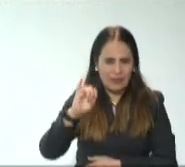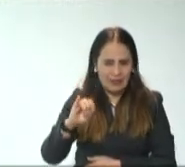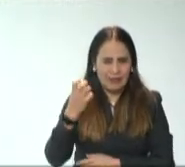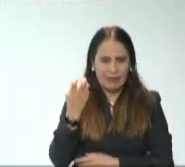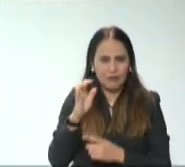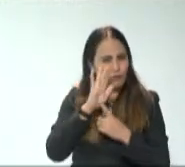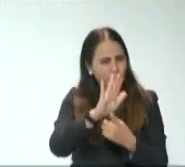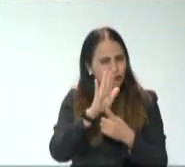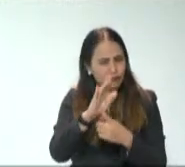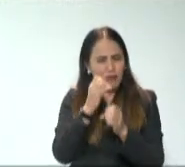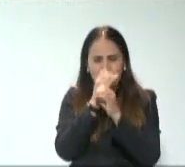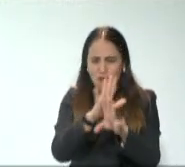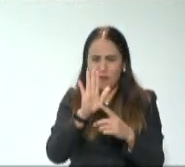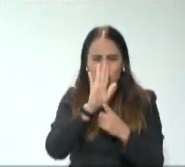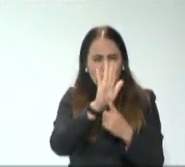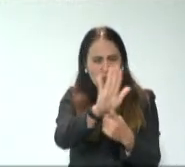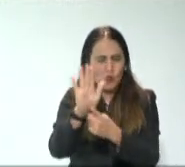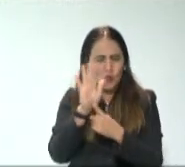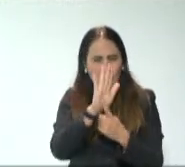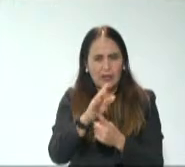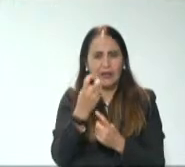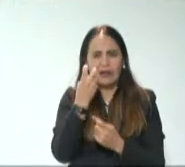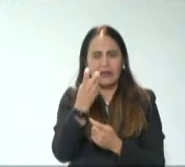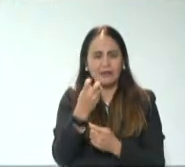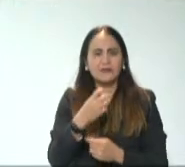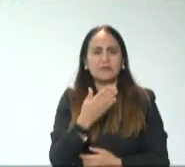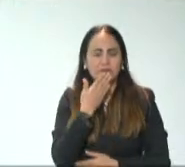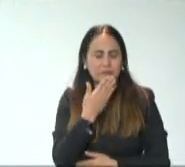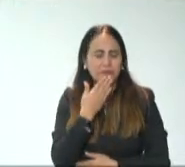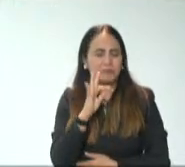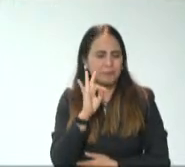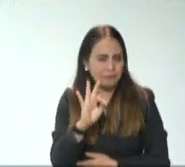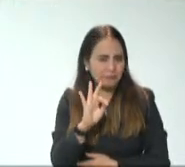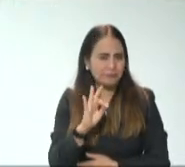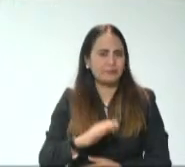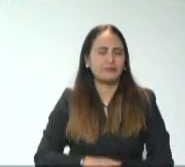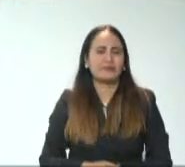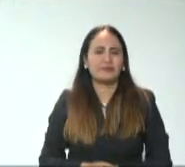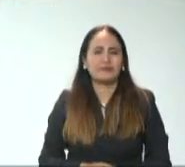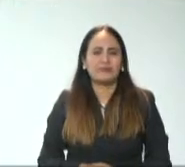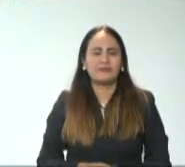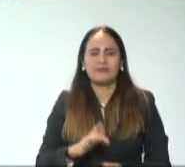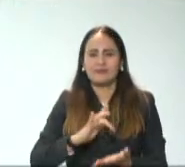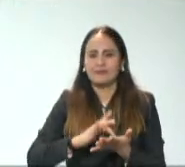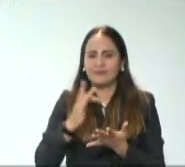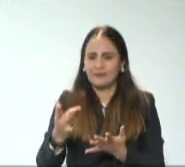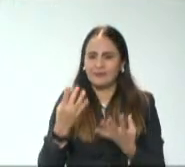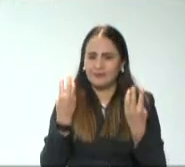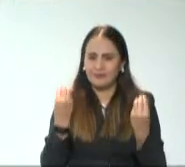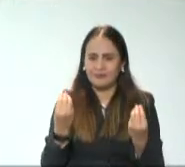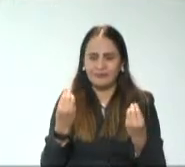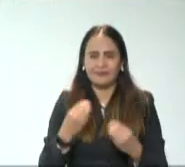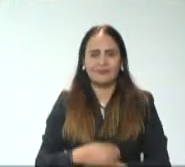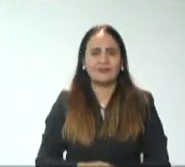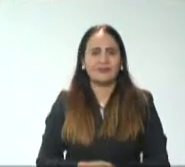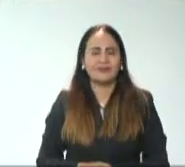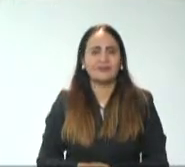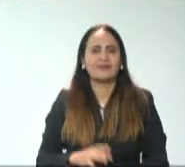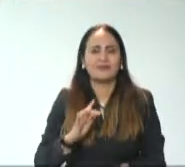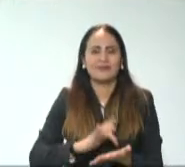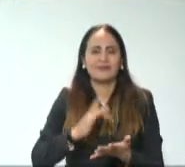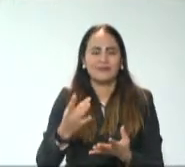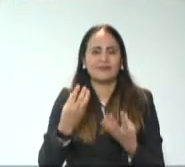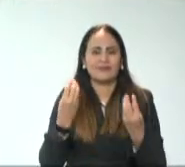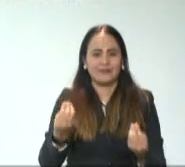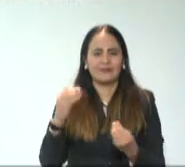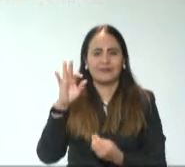la transparencia Y que ahora lo destinen al covid pues me parece una un gran acierto Muchas gracias muchas gracias